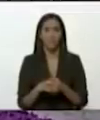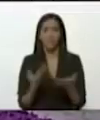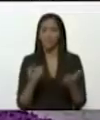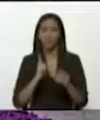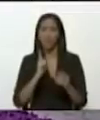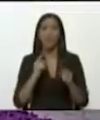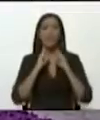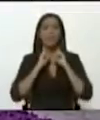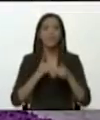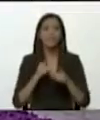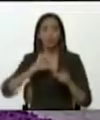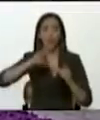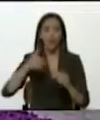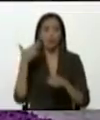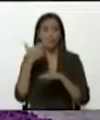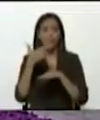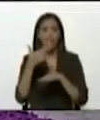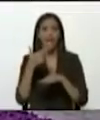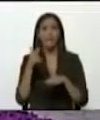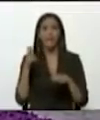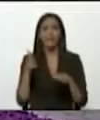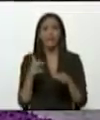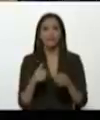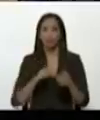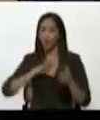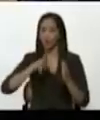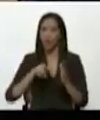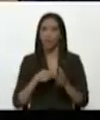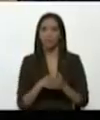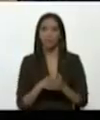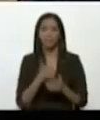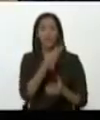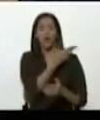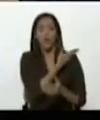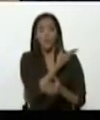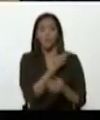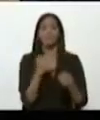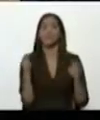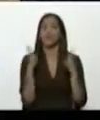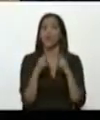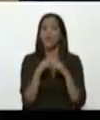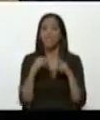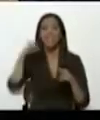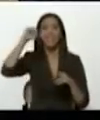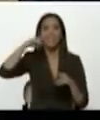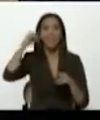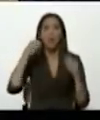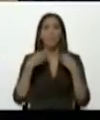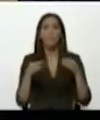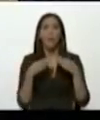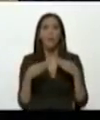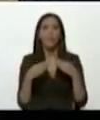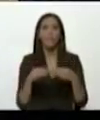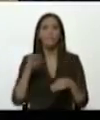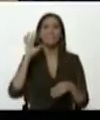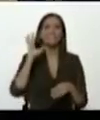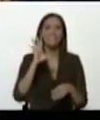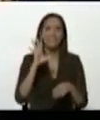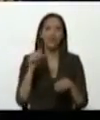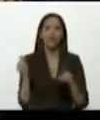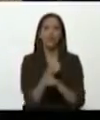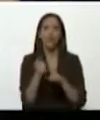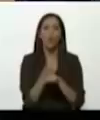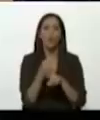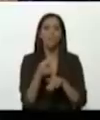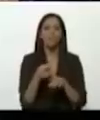En la Panamericana. Que se robaron un montón de armas y después grabaron Oscar Pérez, el video. De Oscar Pérez se conocen en video, públicamente, 5 golpes